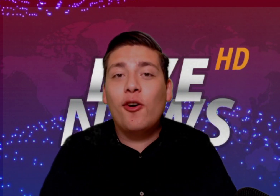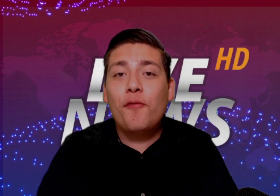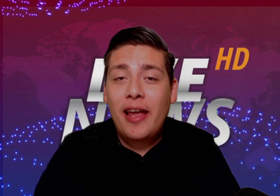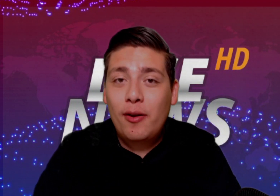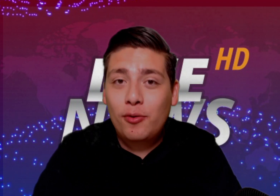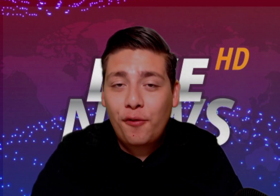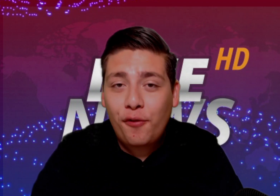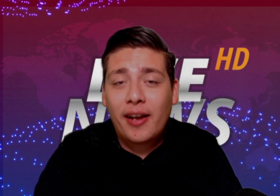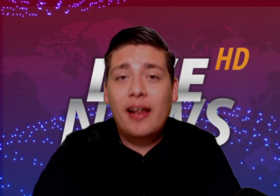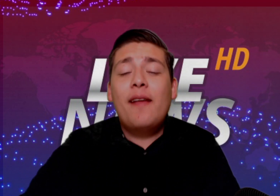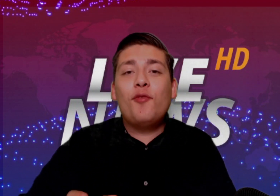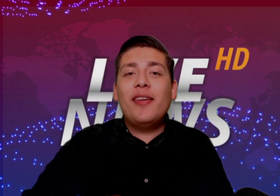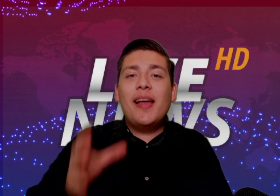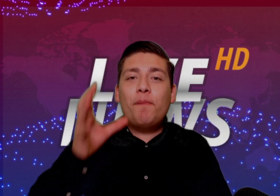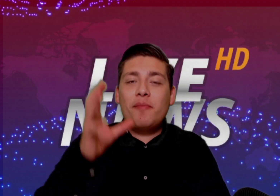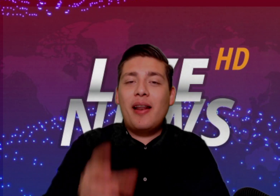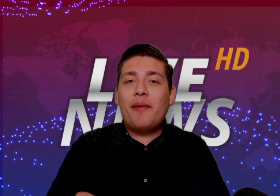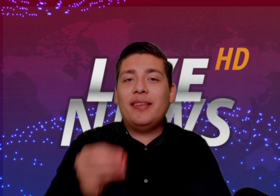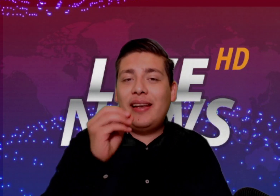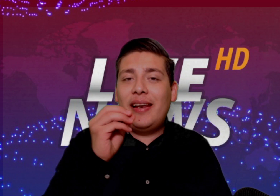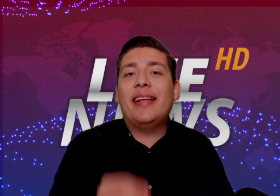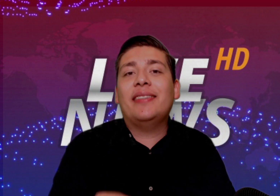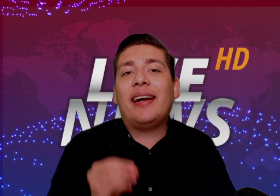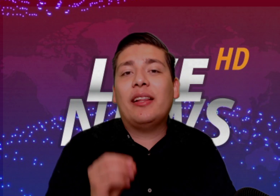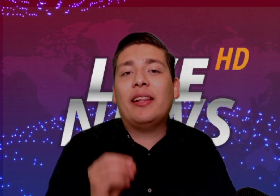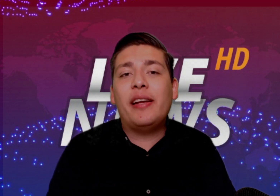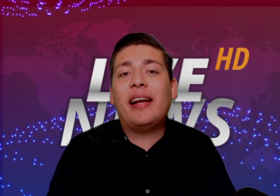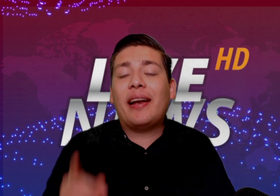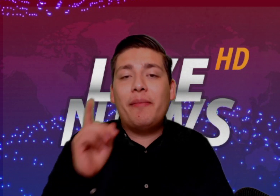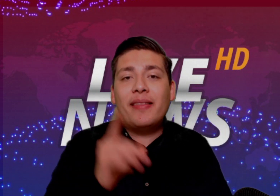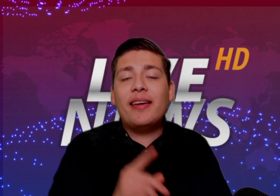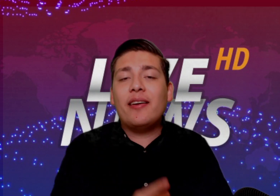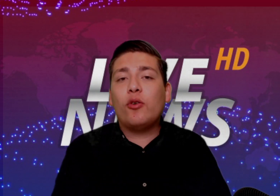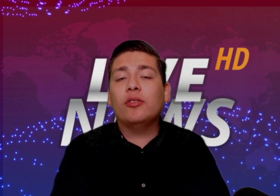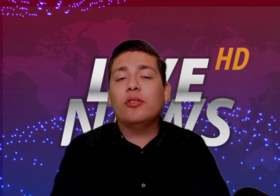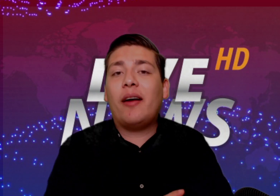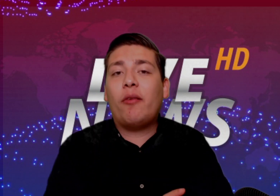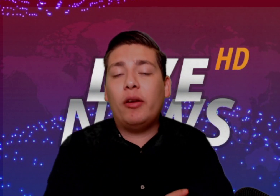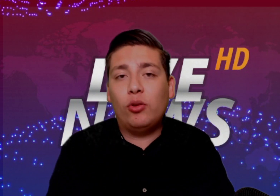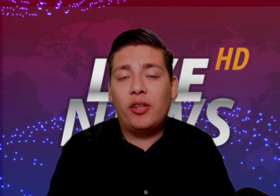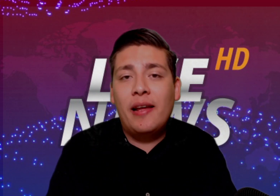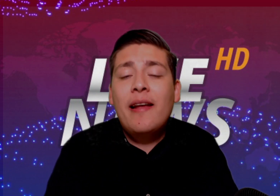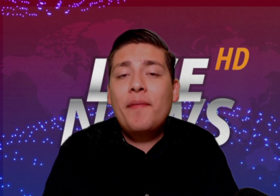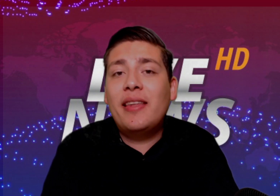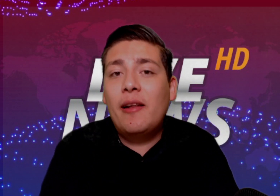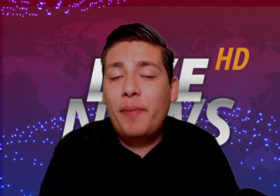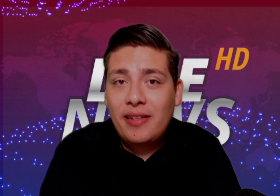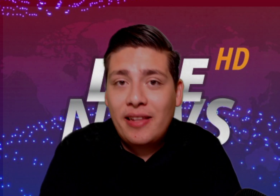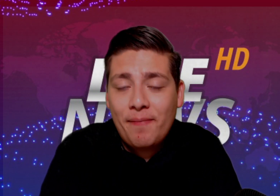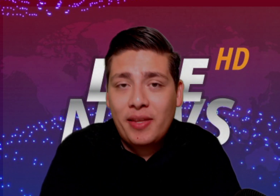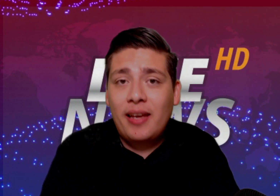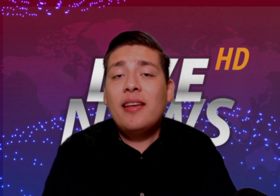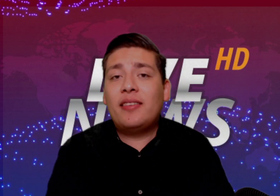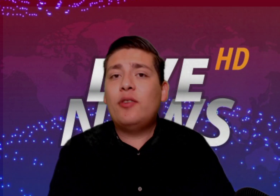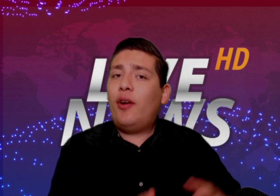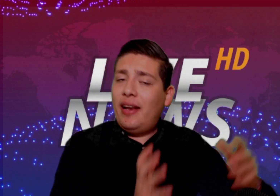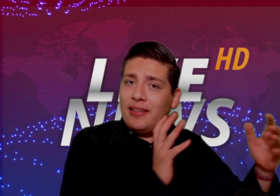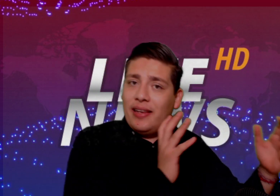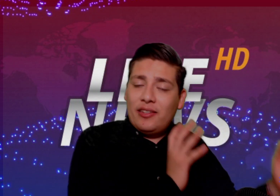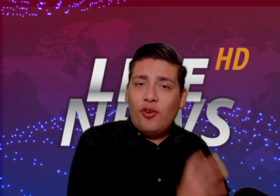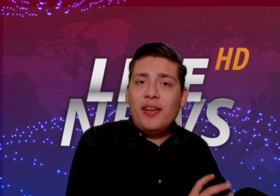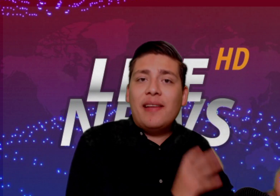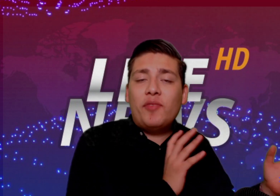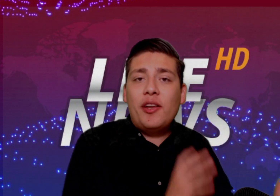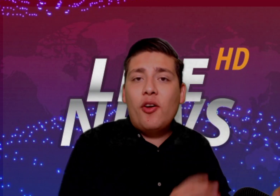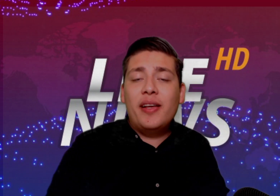servicio de Lucifer, no es la primera vez que la iglesia católica arremete en contra de la 4T y del presidente, sino que